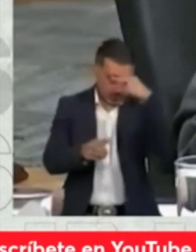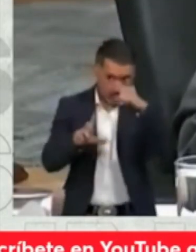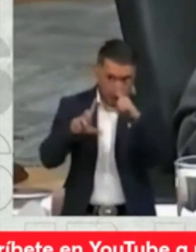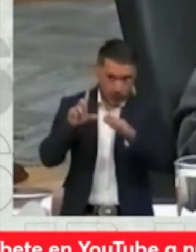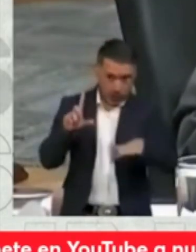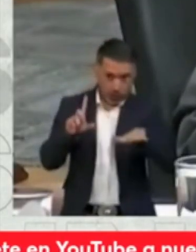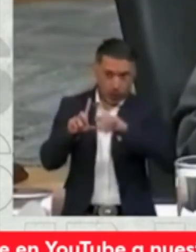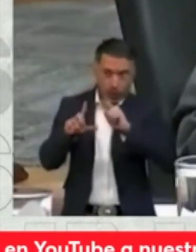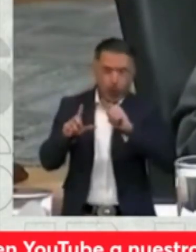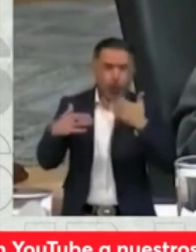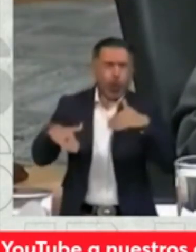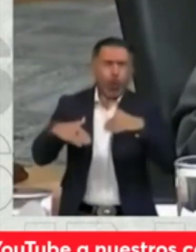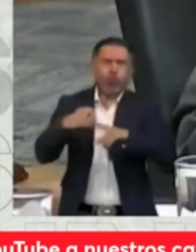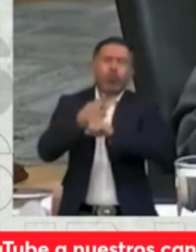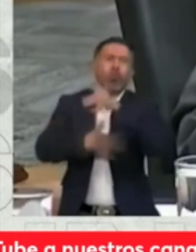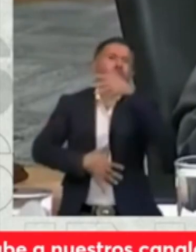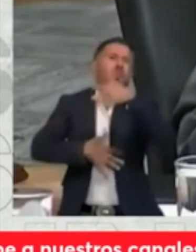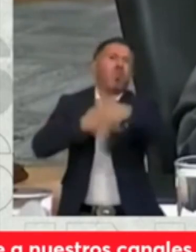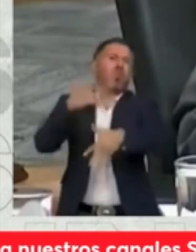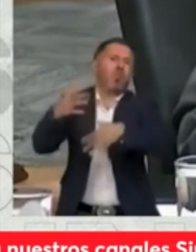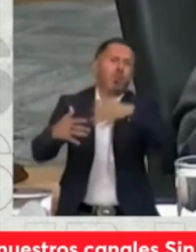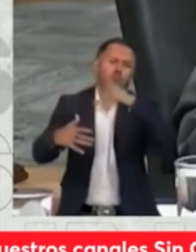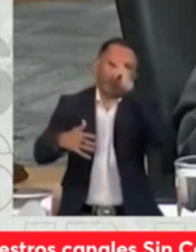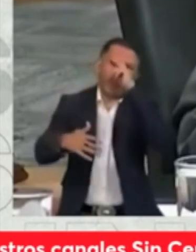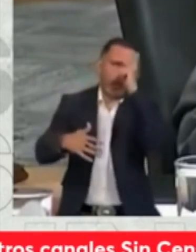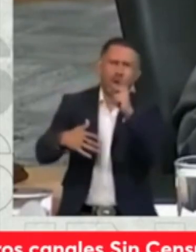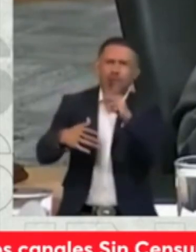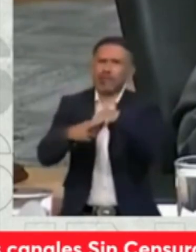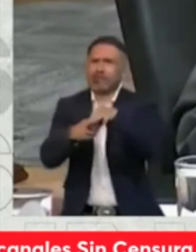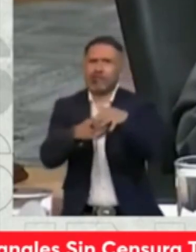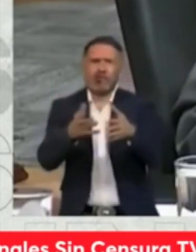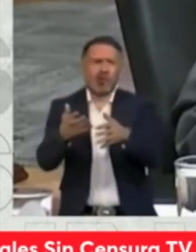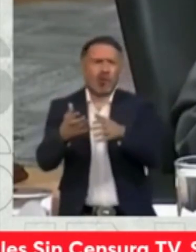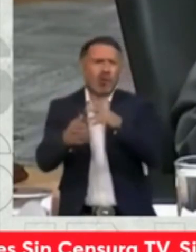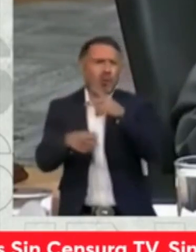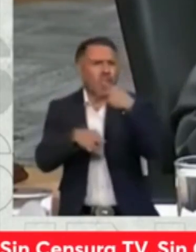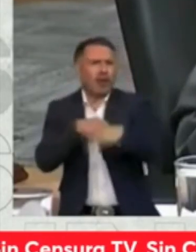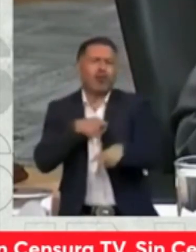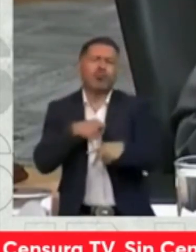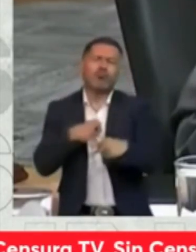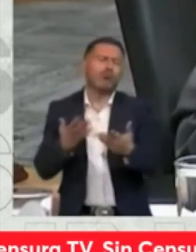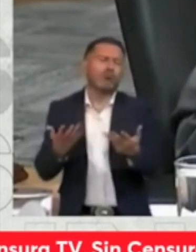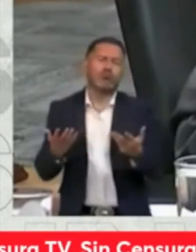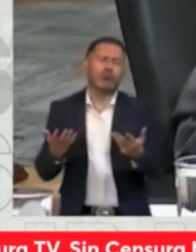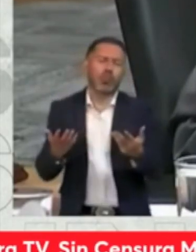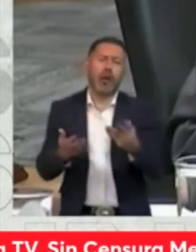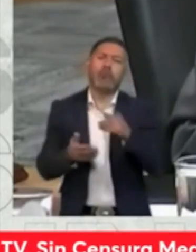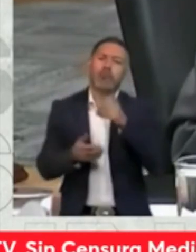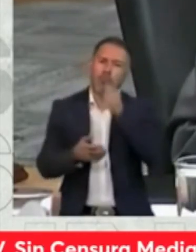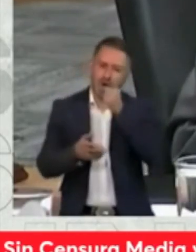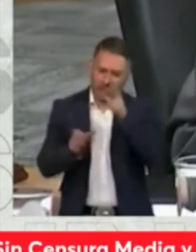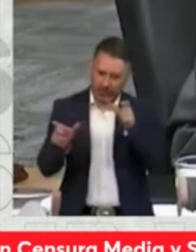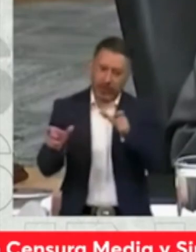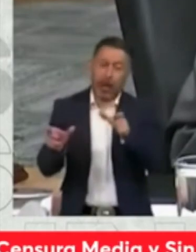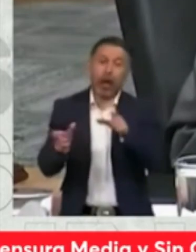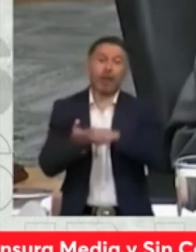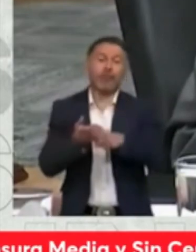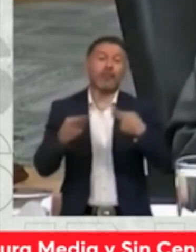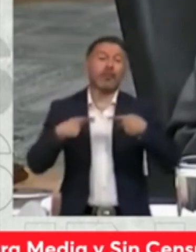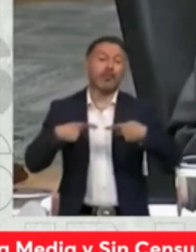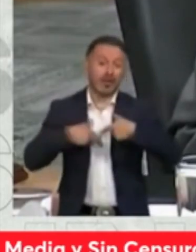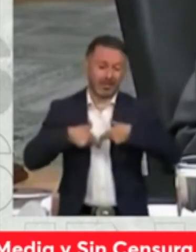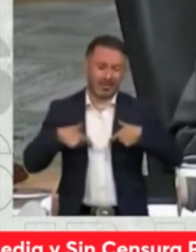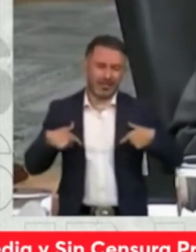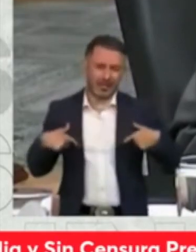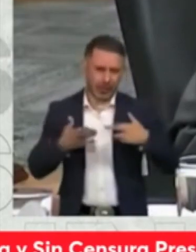es que, sin ignorar dificultades de seguridad, nuestros 50,000 capacitadores electorales